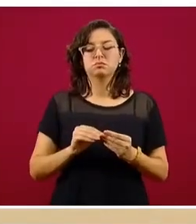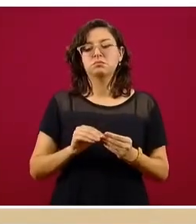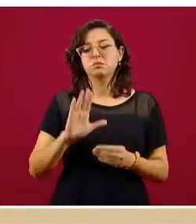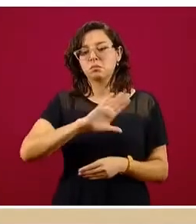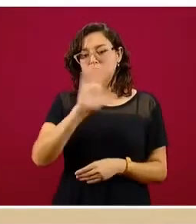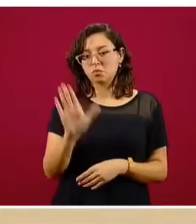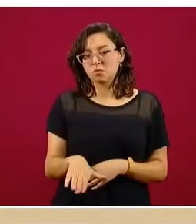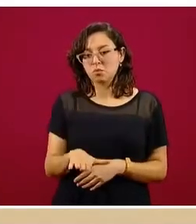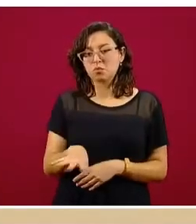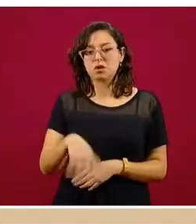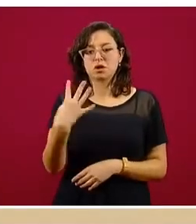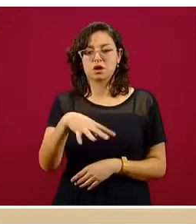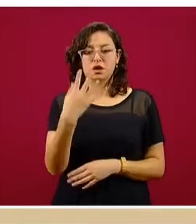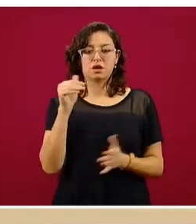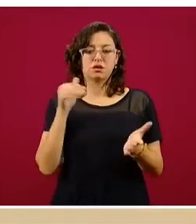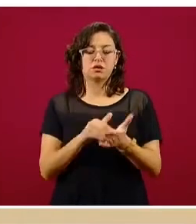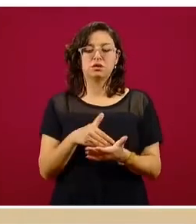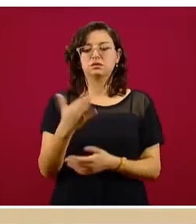acumulada,